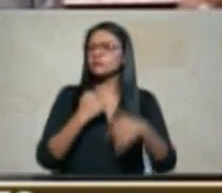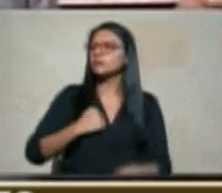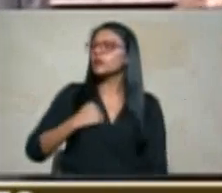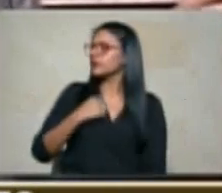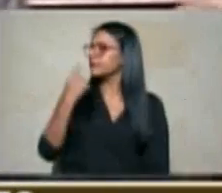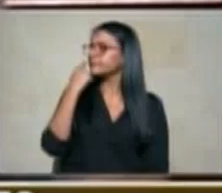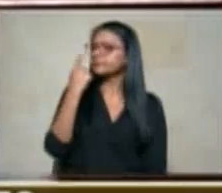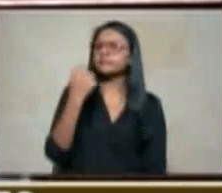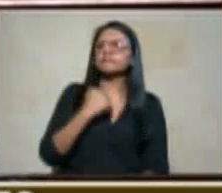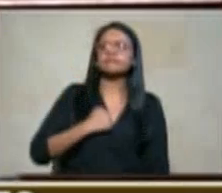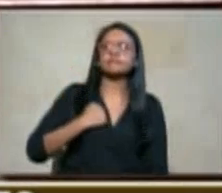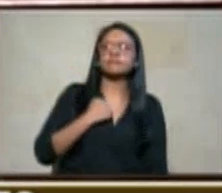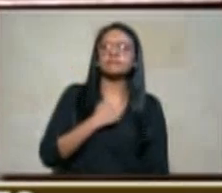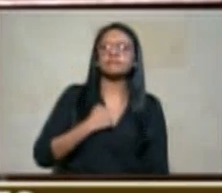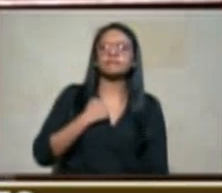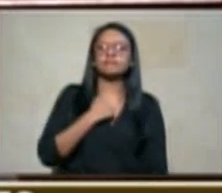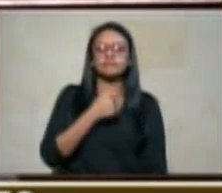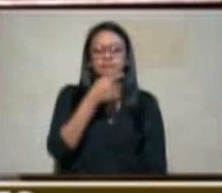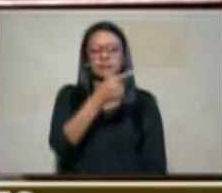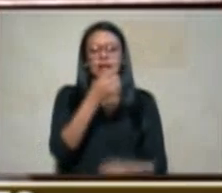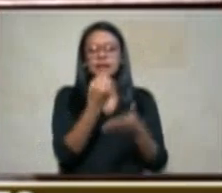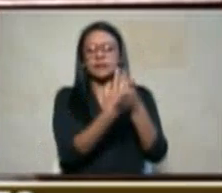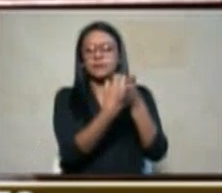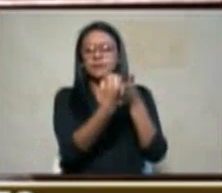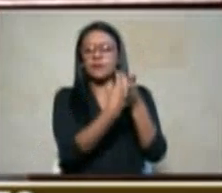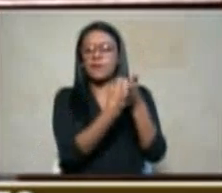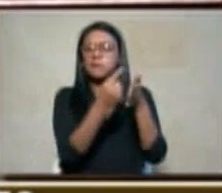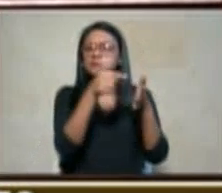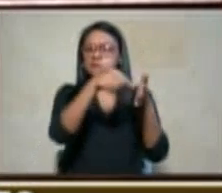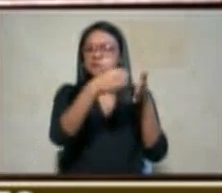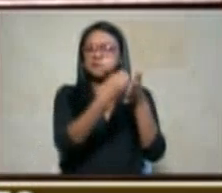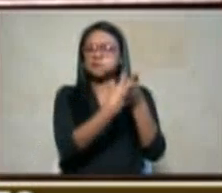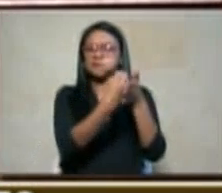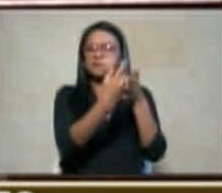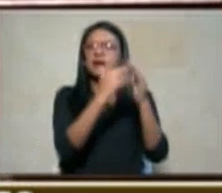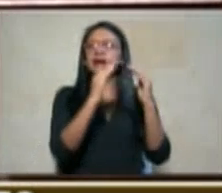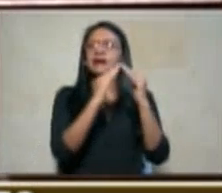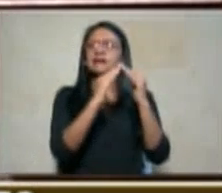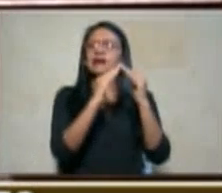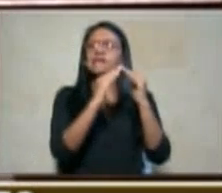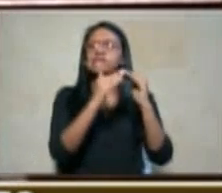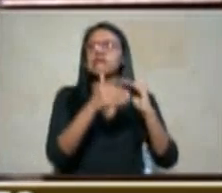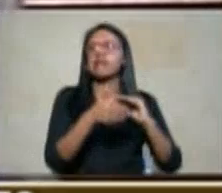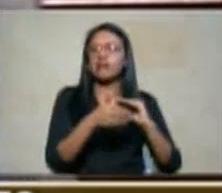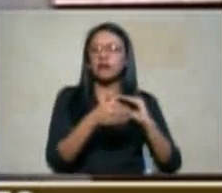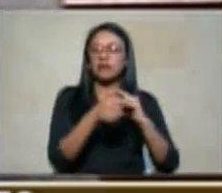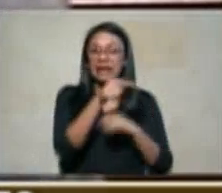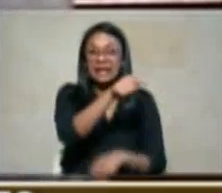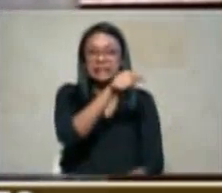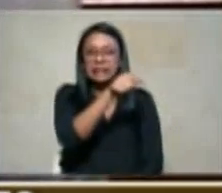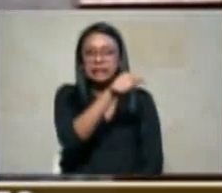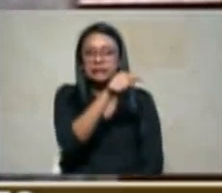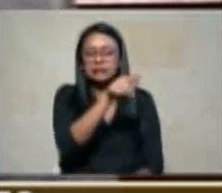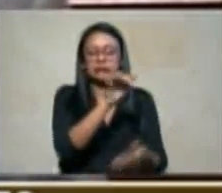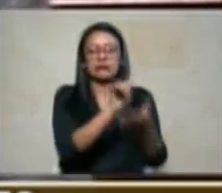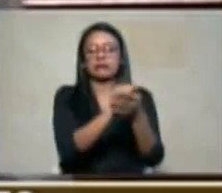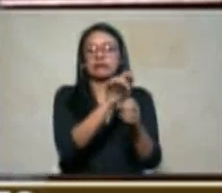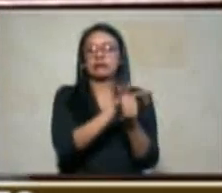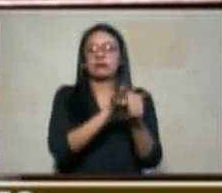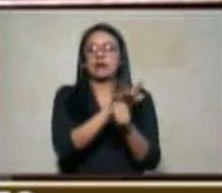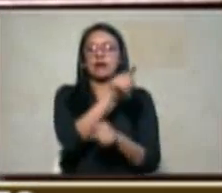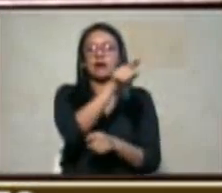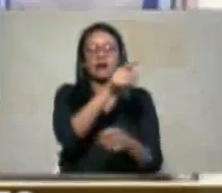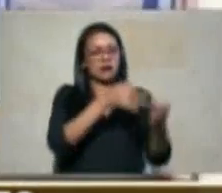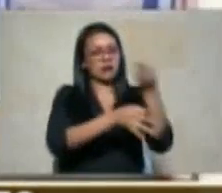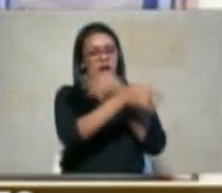por favor esa diapositiva donde está una casa destruida? Ese caso que aquí